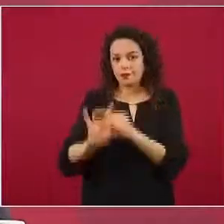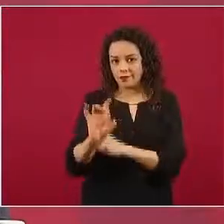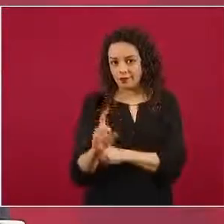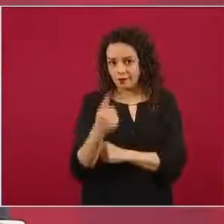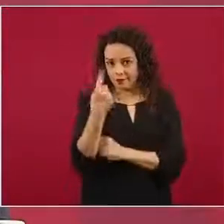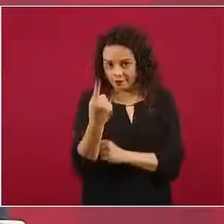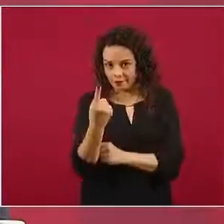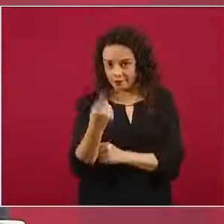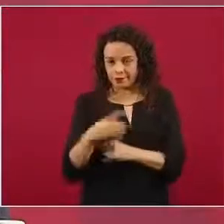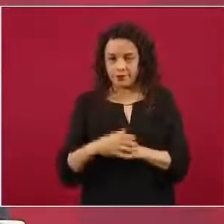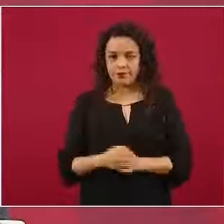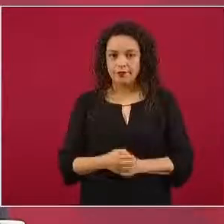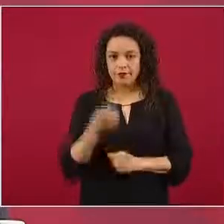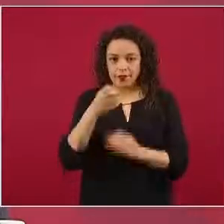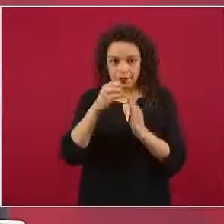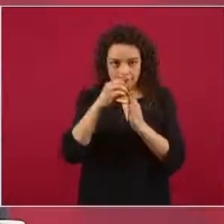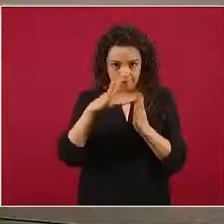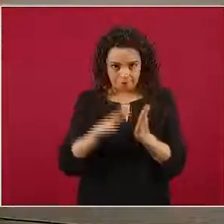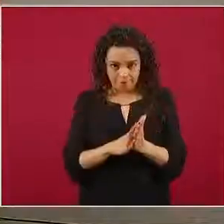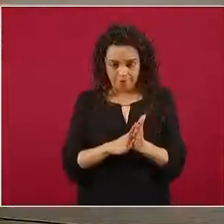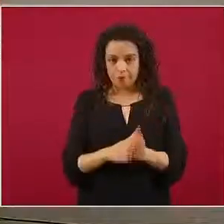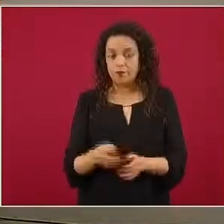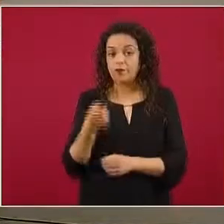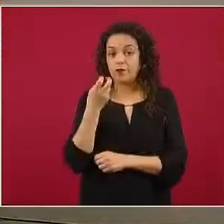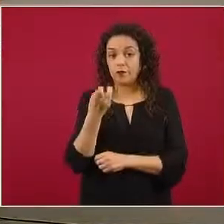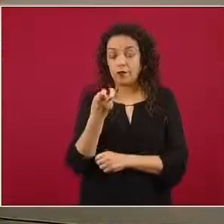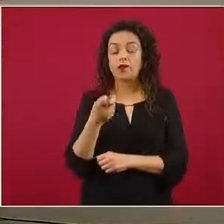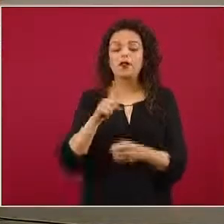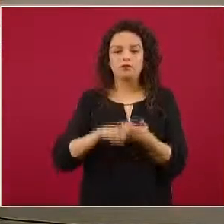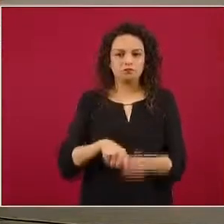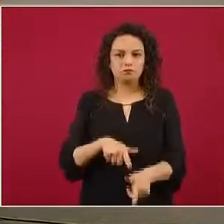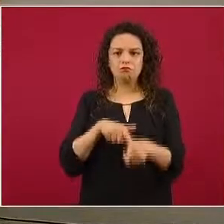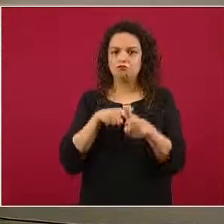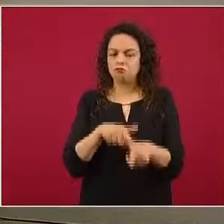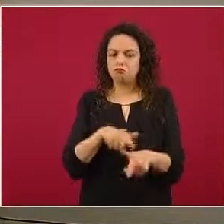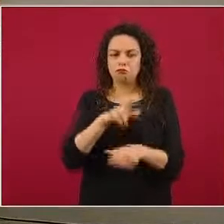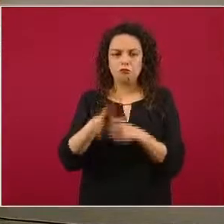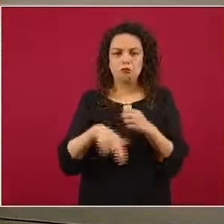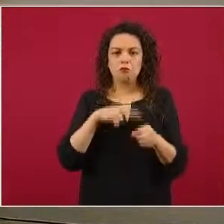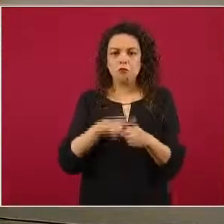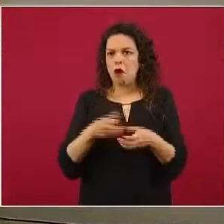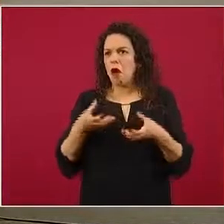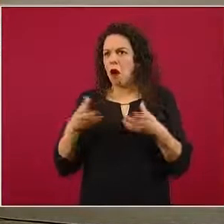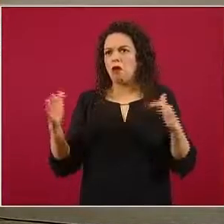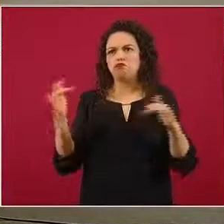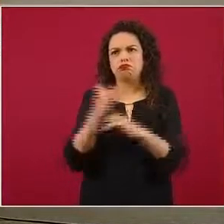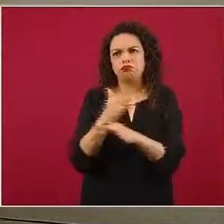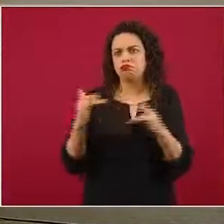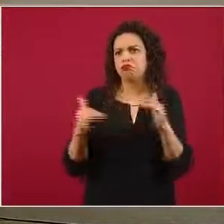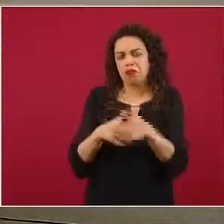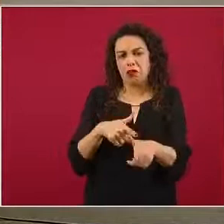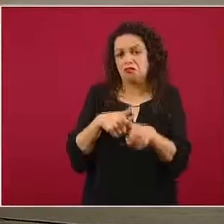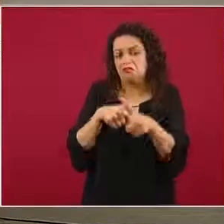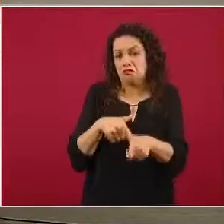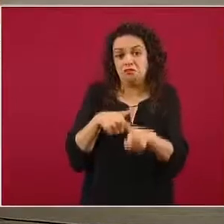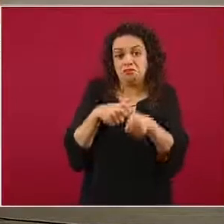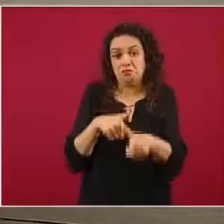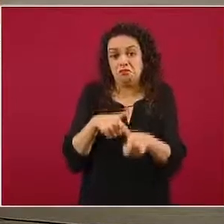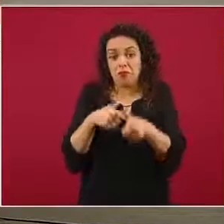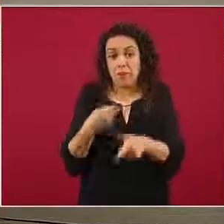medida que la movilidad continuó en la Ciudad de México, en la medida que